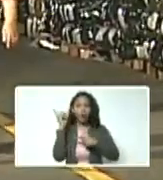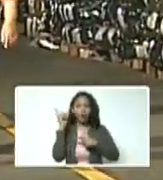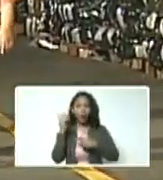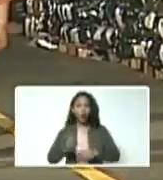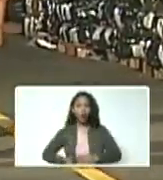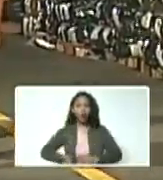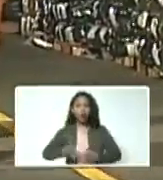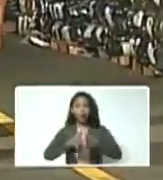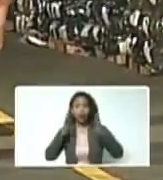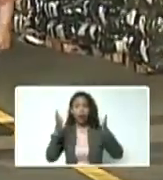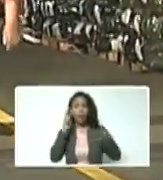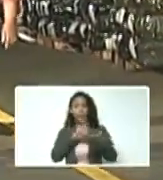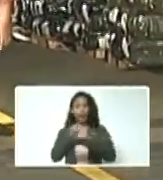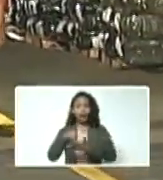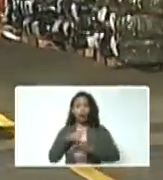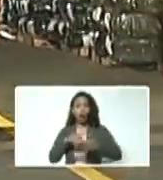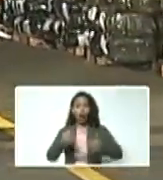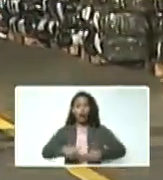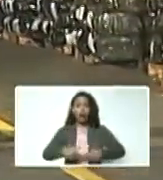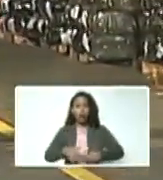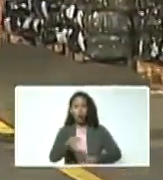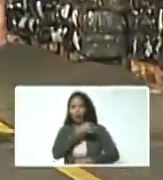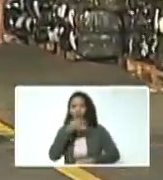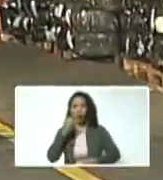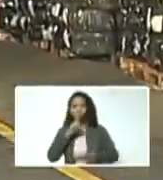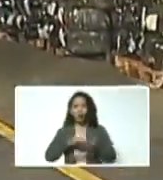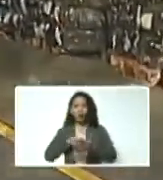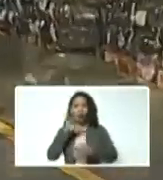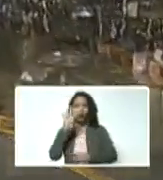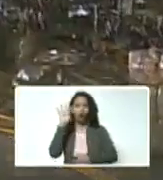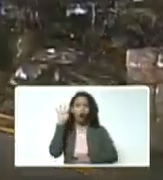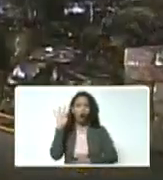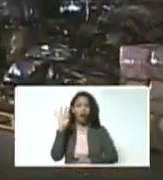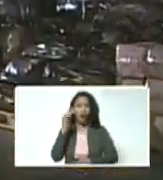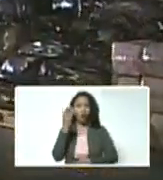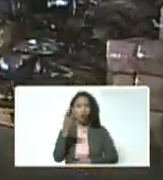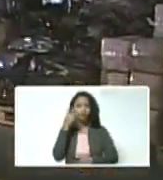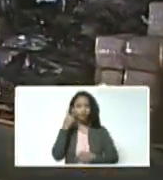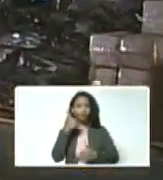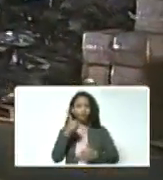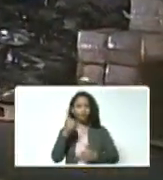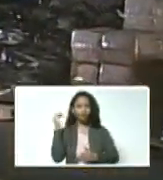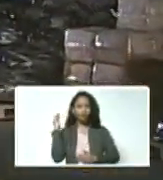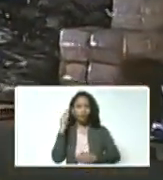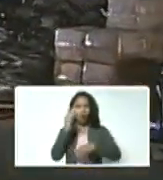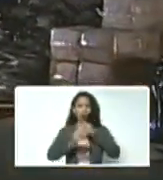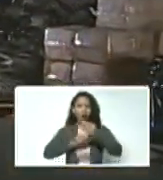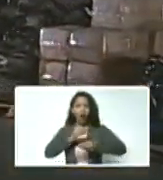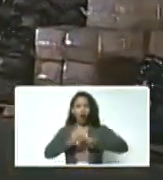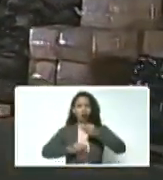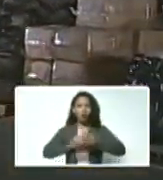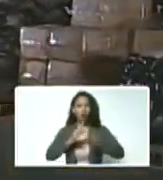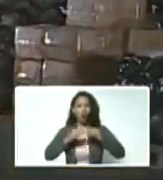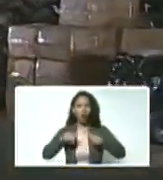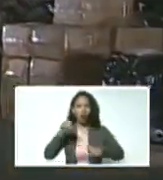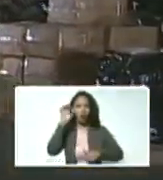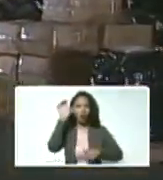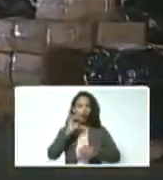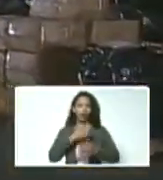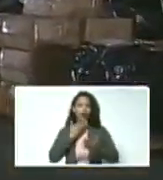protagonista en este esfuerzo extraordinario, cumpliendo las cuatro F que usted bien ha venido emanando en todo el país.